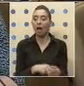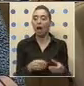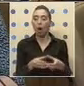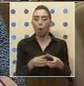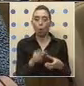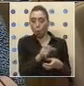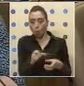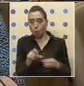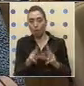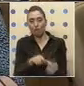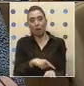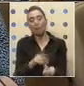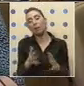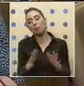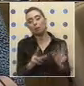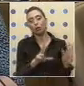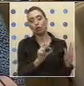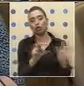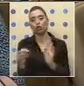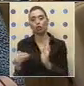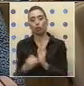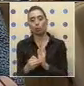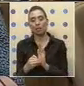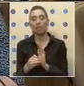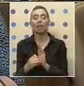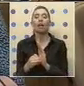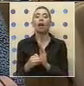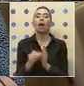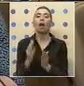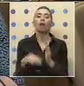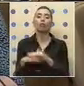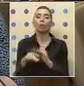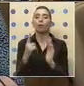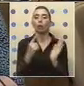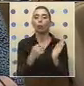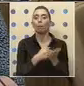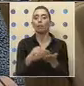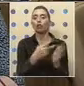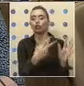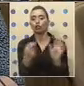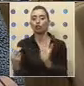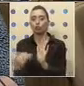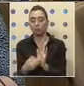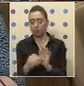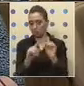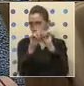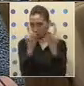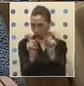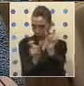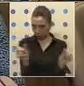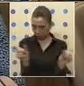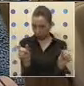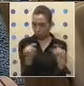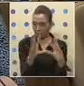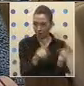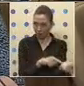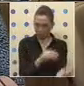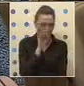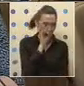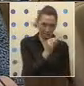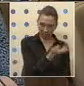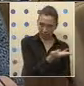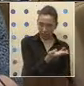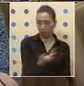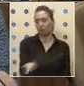familiar aproximado que varía entre 800.000 pesos y 1.800.000 pesos. ¿Alguien podría decir que esas son familias ricas?